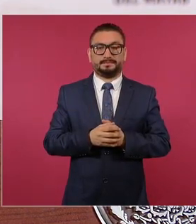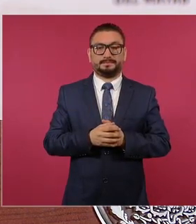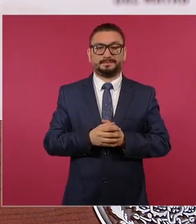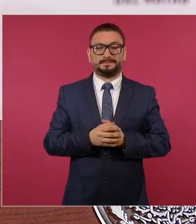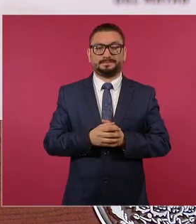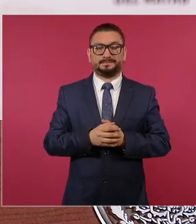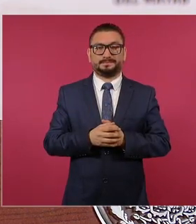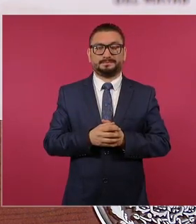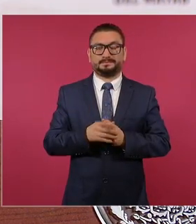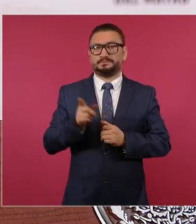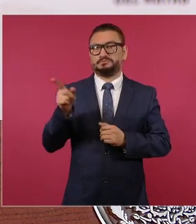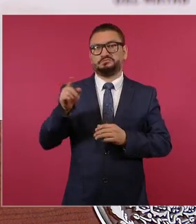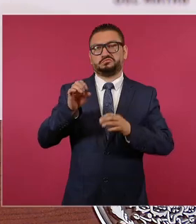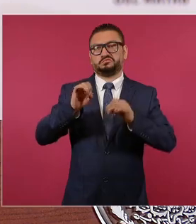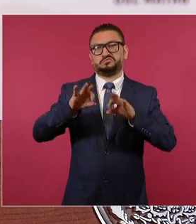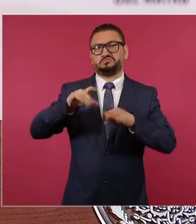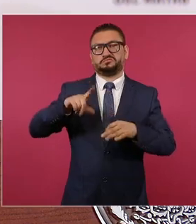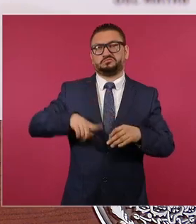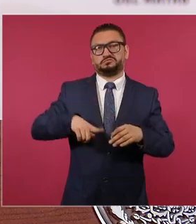Es un aparato ahí